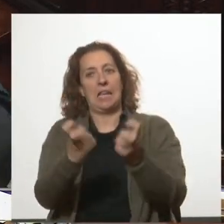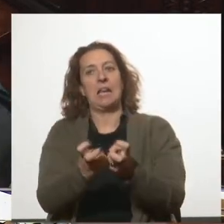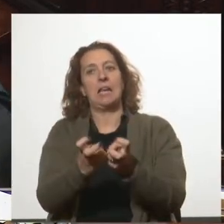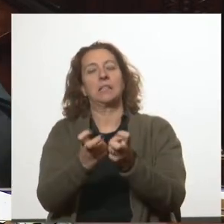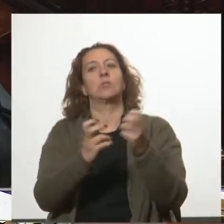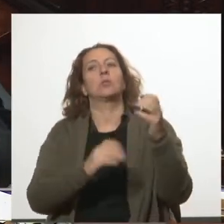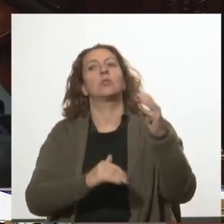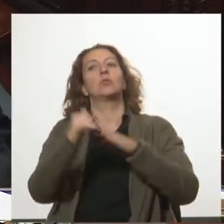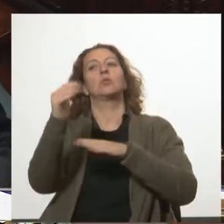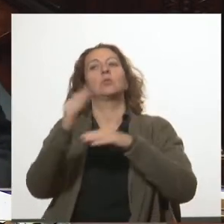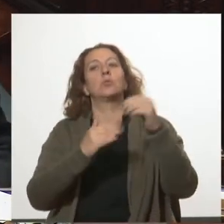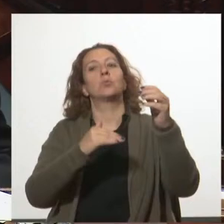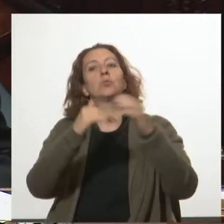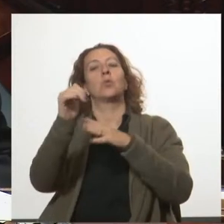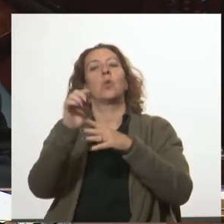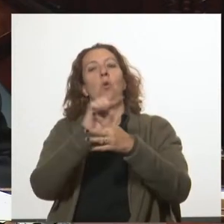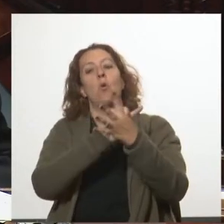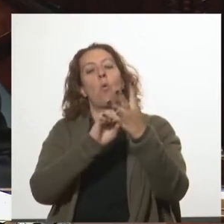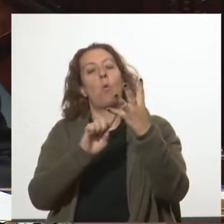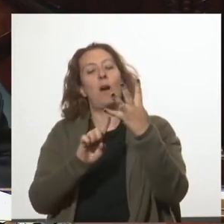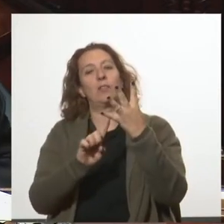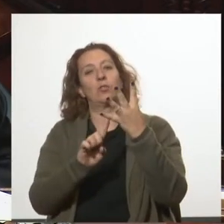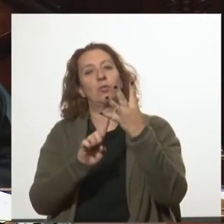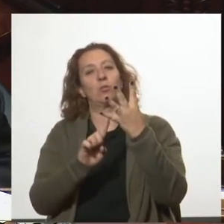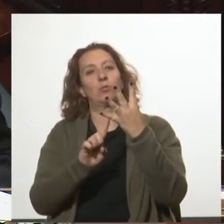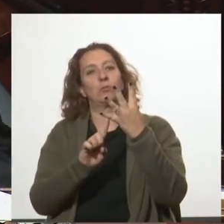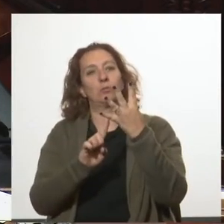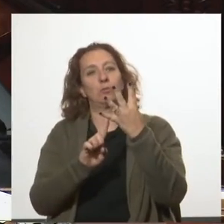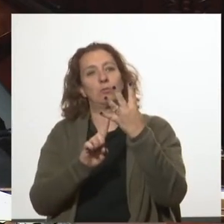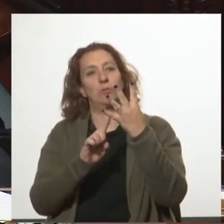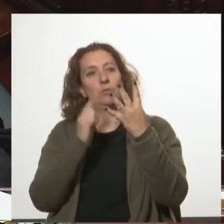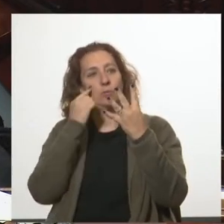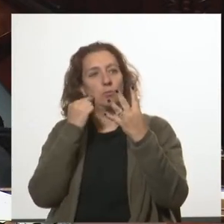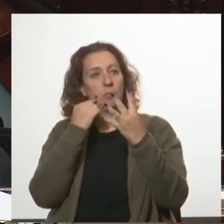en cuatro padrones diferentes